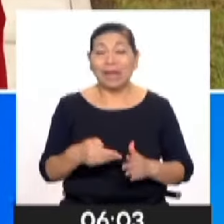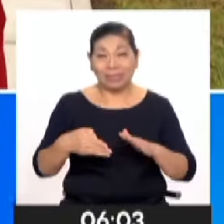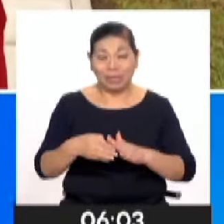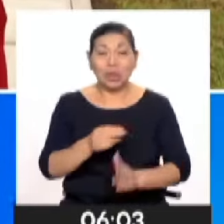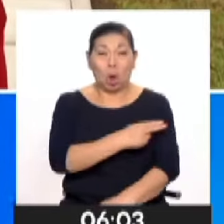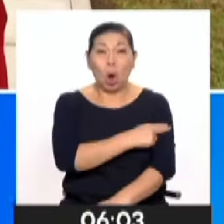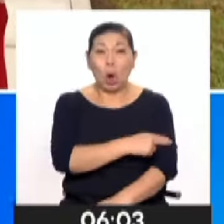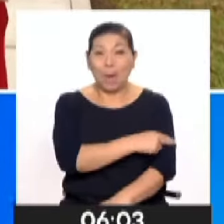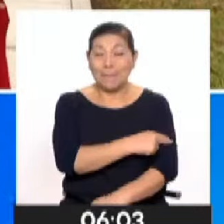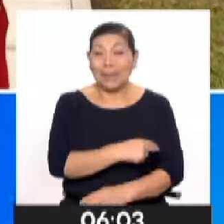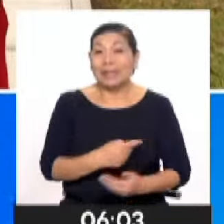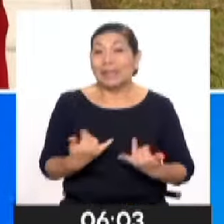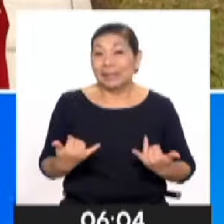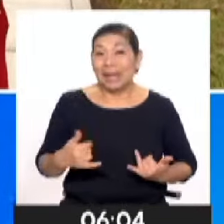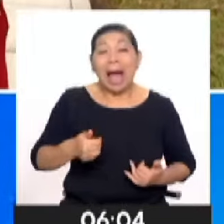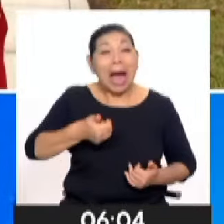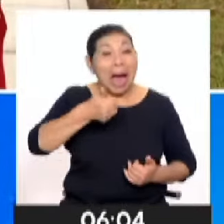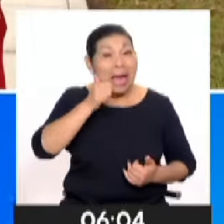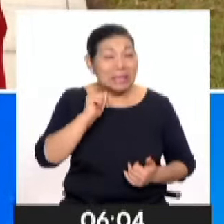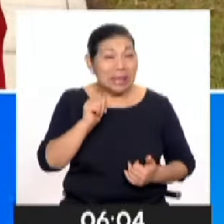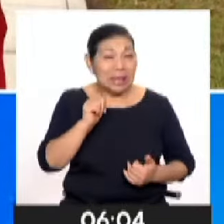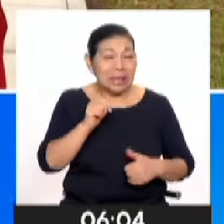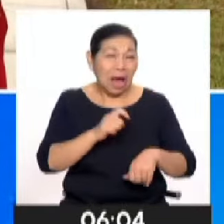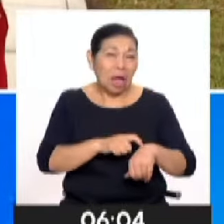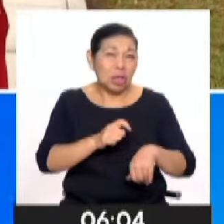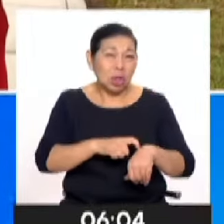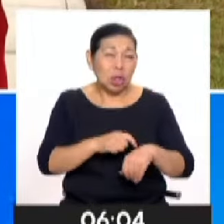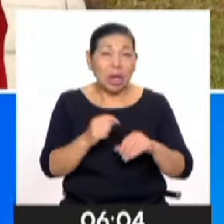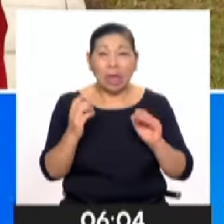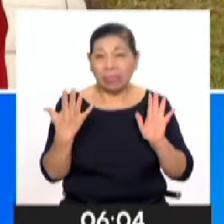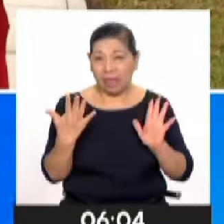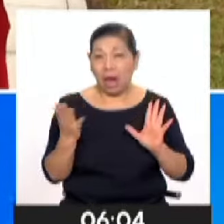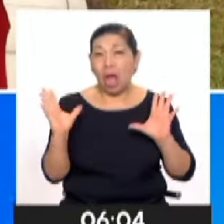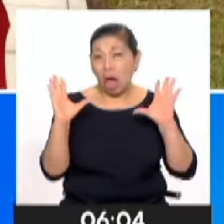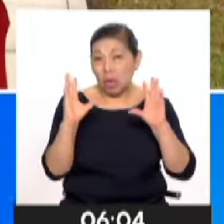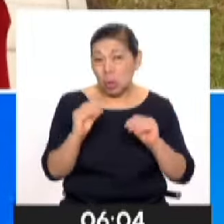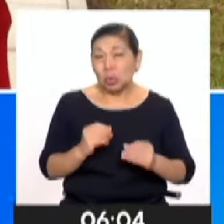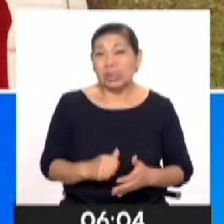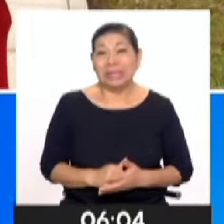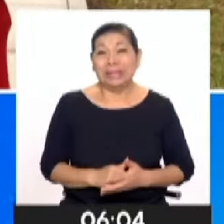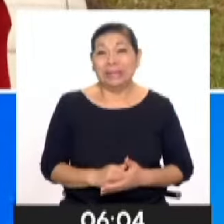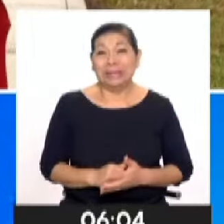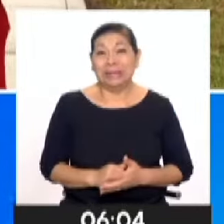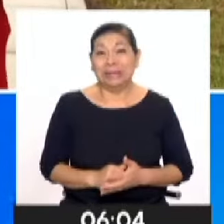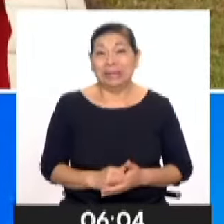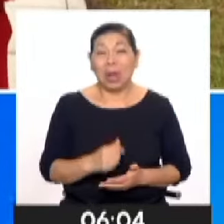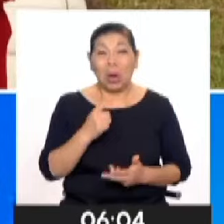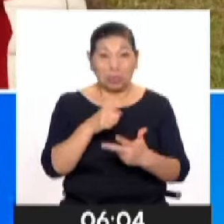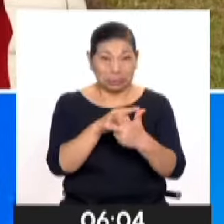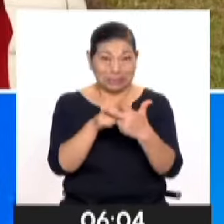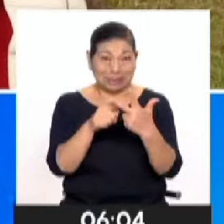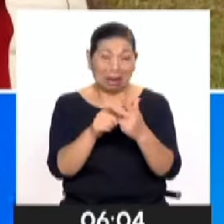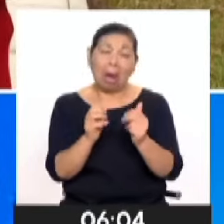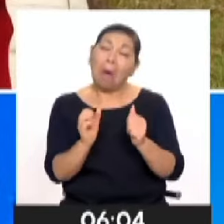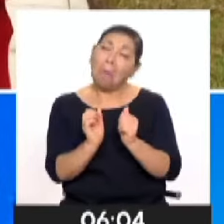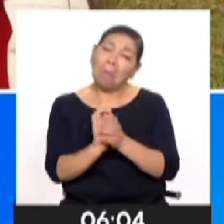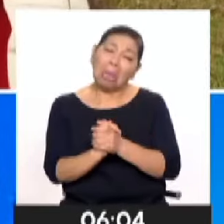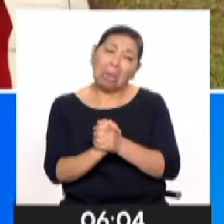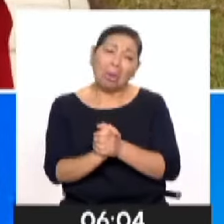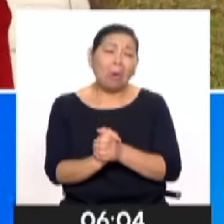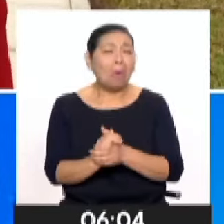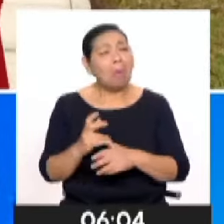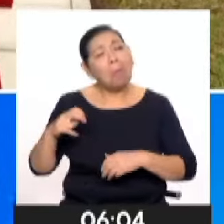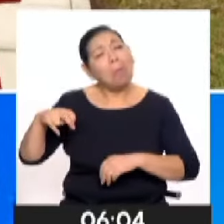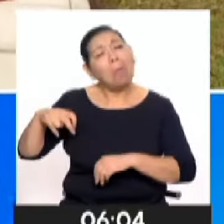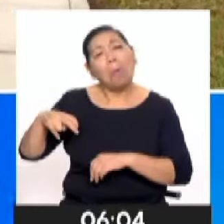hospital bien eso se suscita ayer a las diez de la noche cuando luego de que estos tres compañeros esos tres